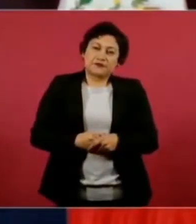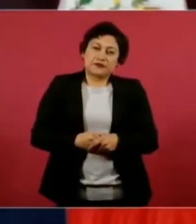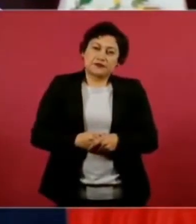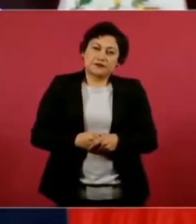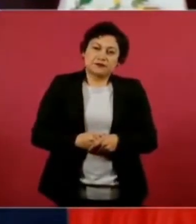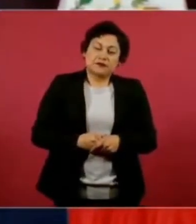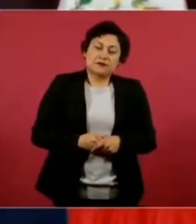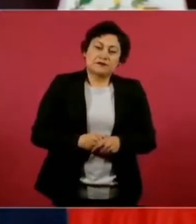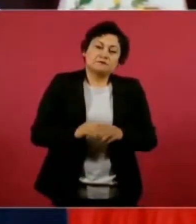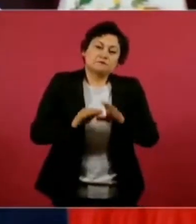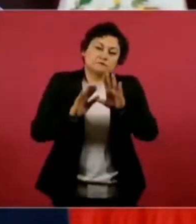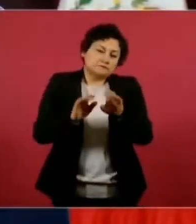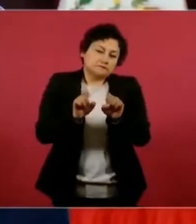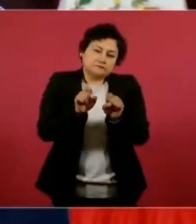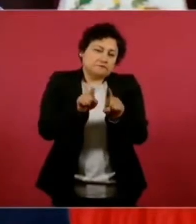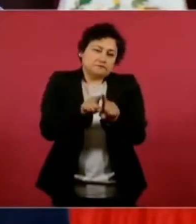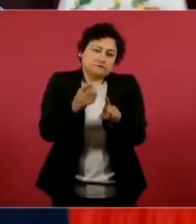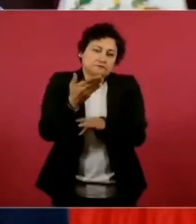conquistadores,